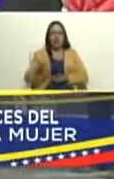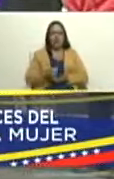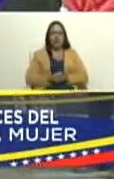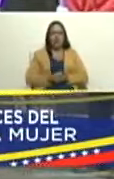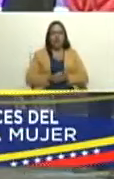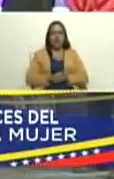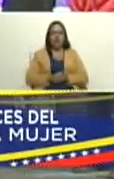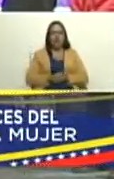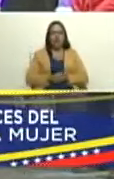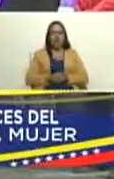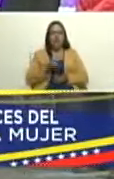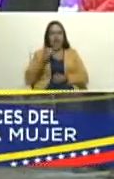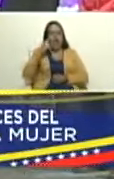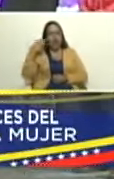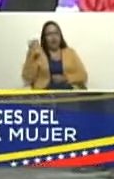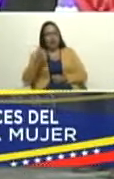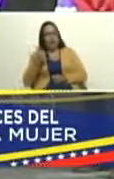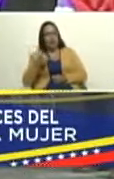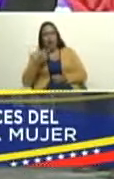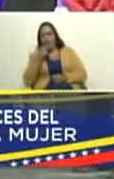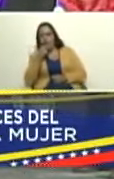Mira, un galán.